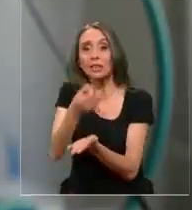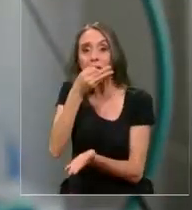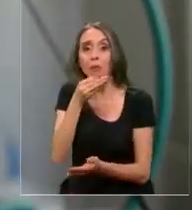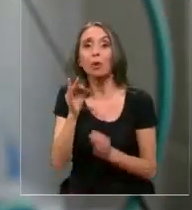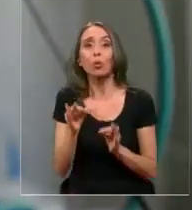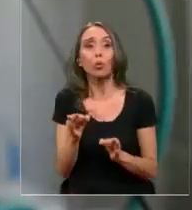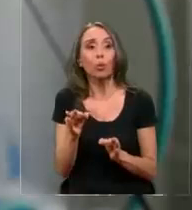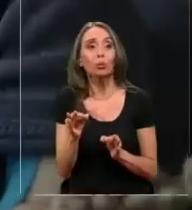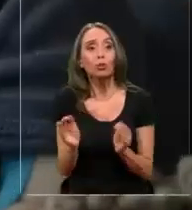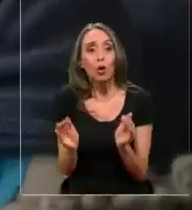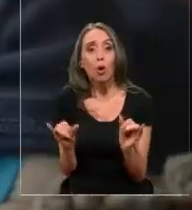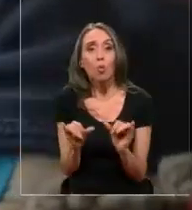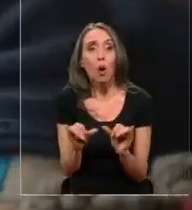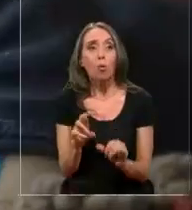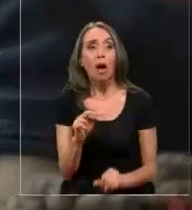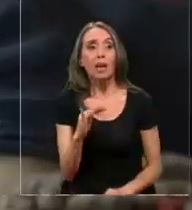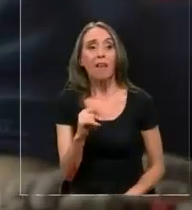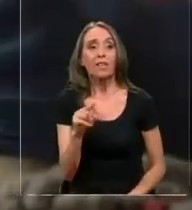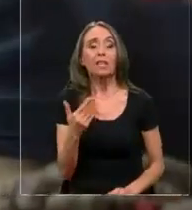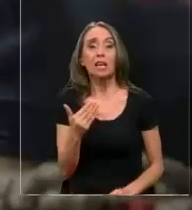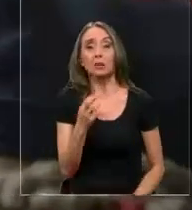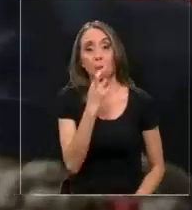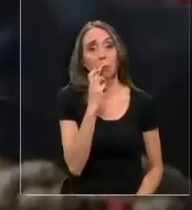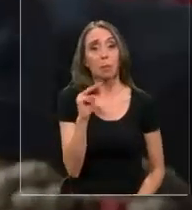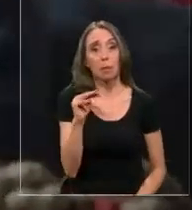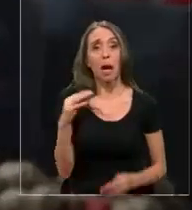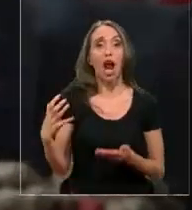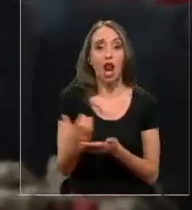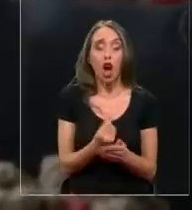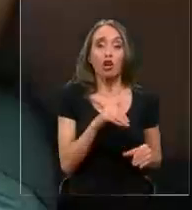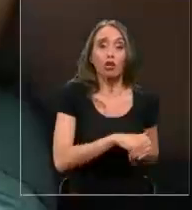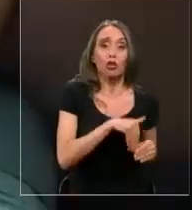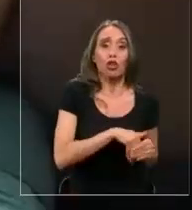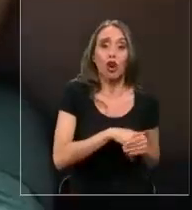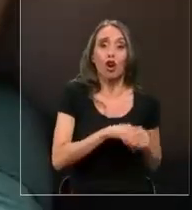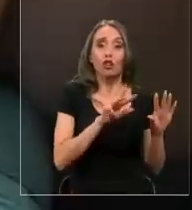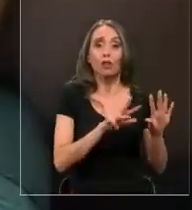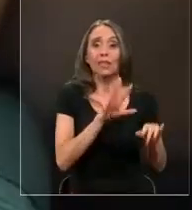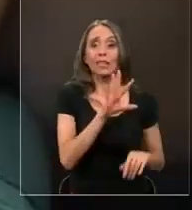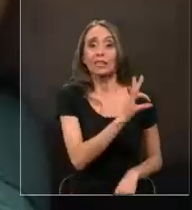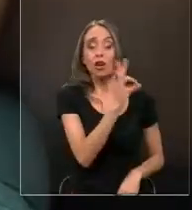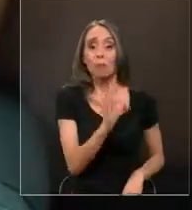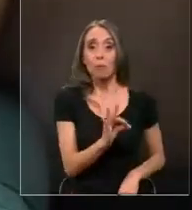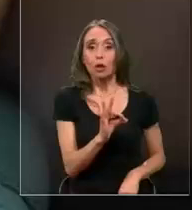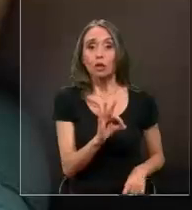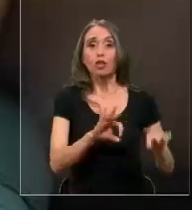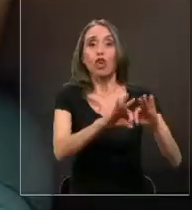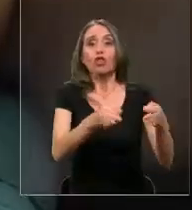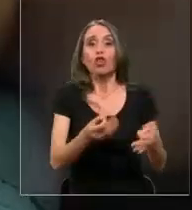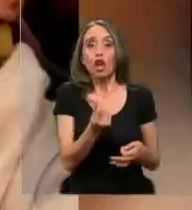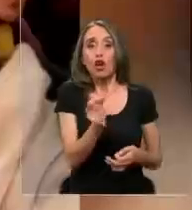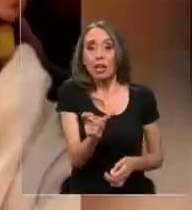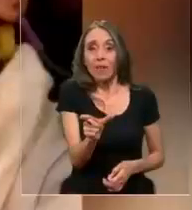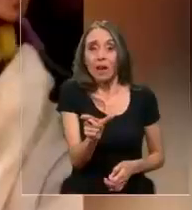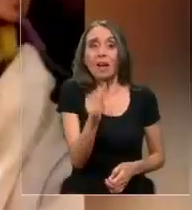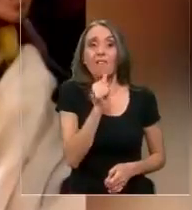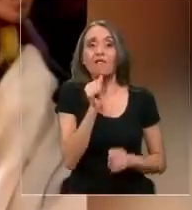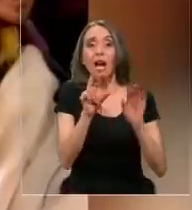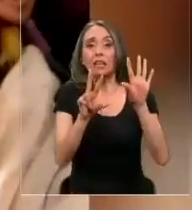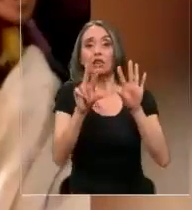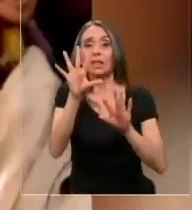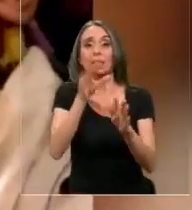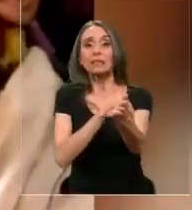que necesita el pequeño rafita sus padres han logrado recaudar el 95 por ciento del total aún restan